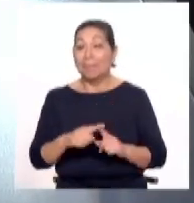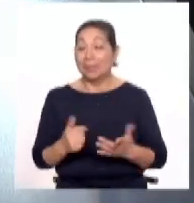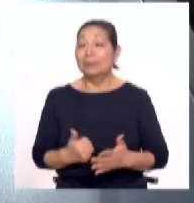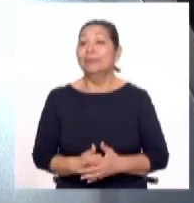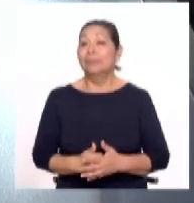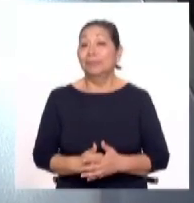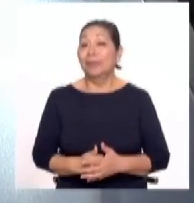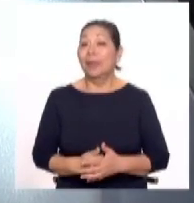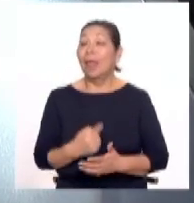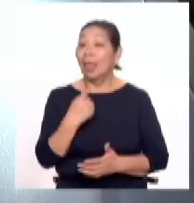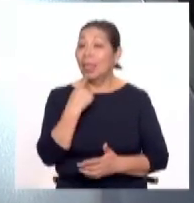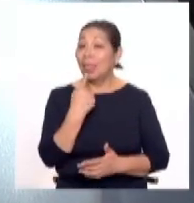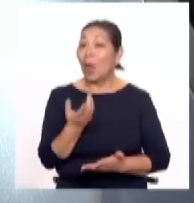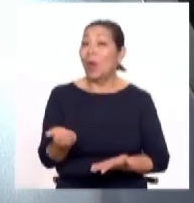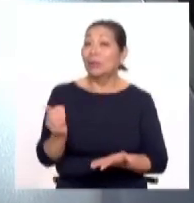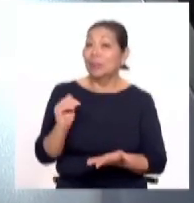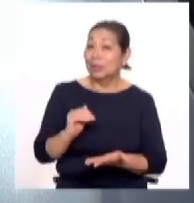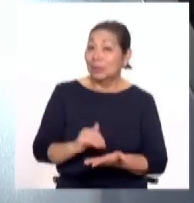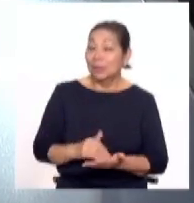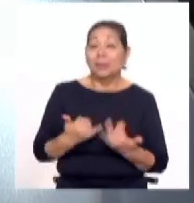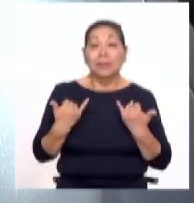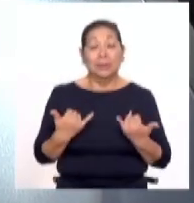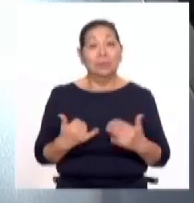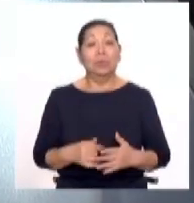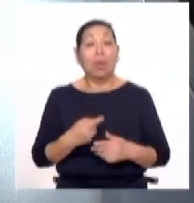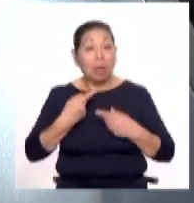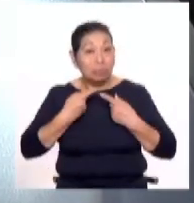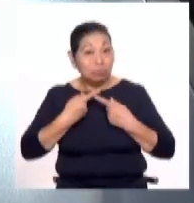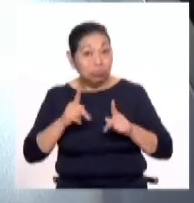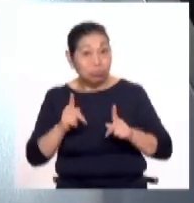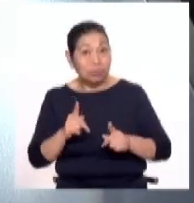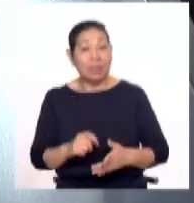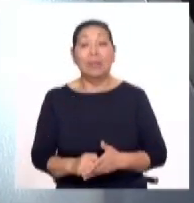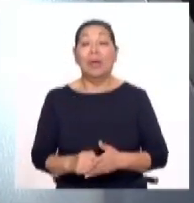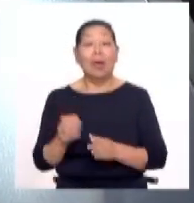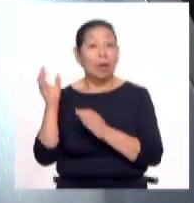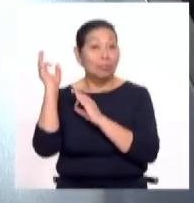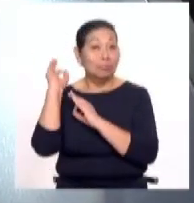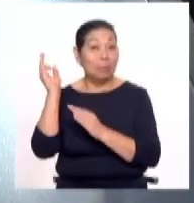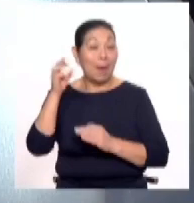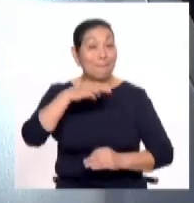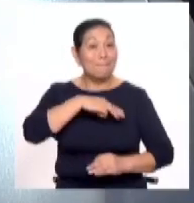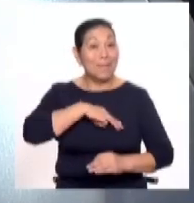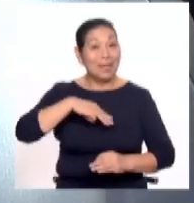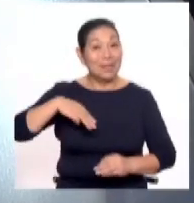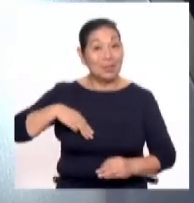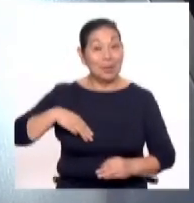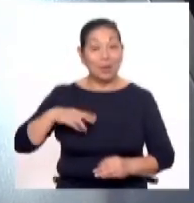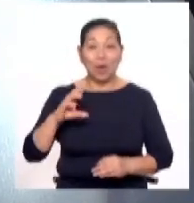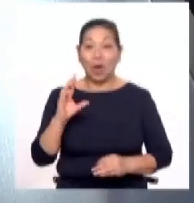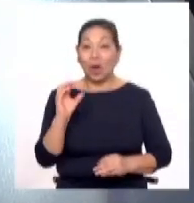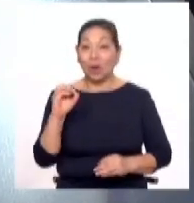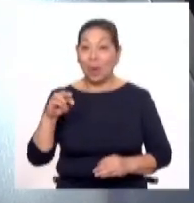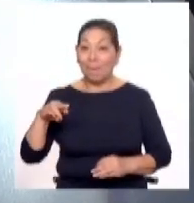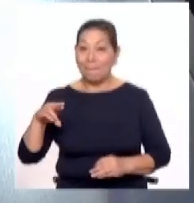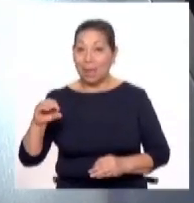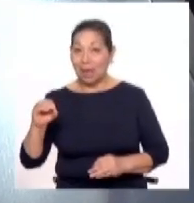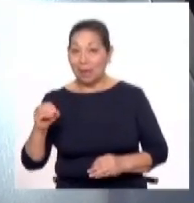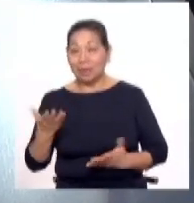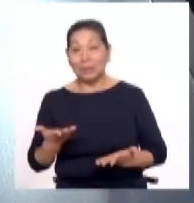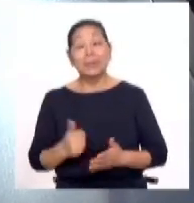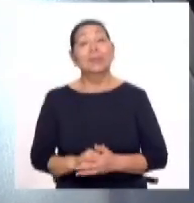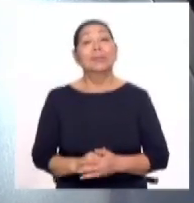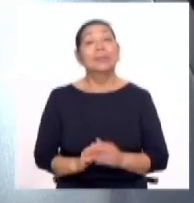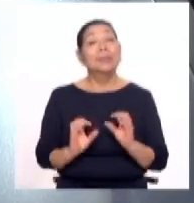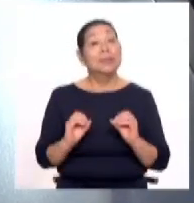Hay que recalcar, volver a mencionar estos anuncios que en medio de la conferencia de prensa el ministro Vicente Romero ha señalado con respecto sobre todo al estado